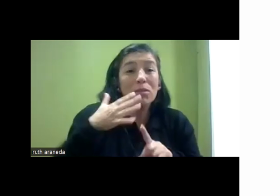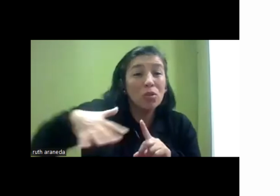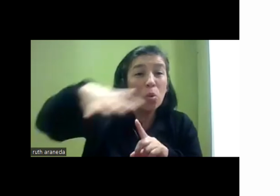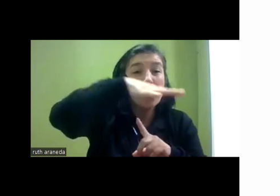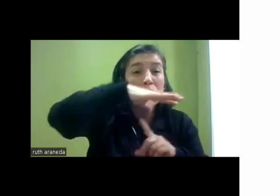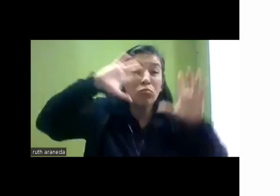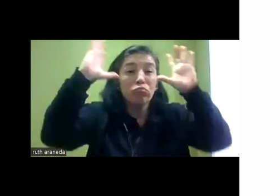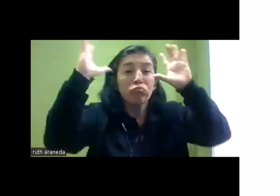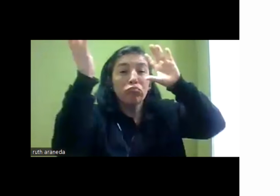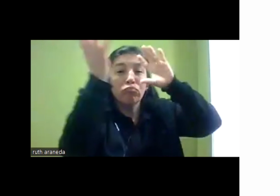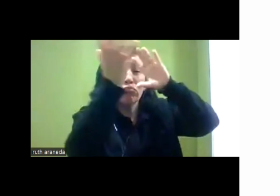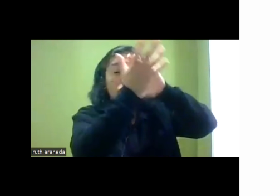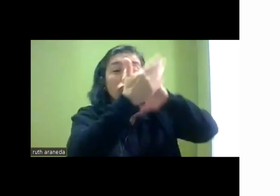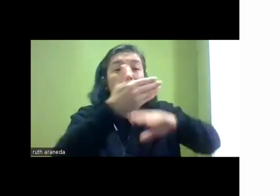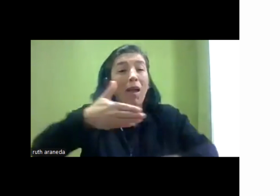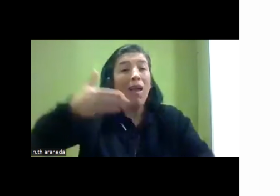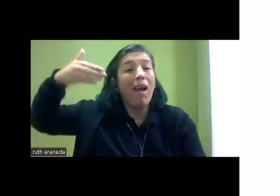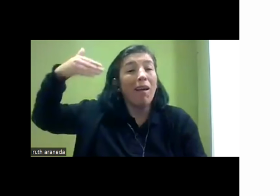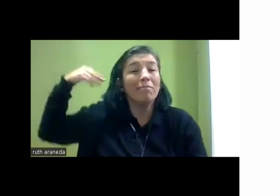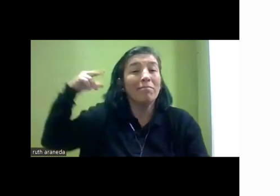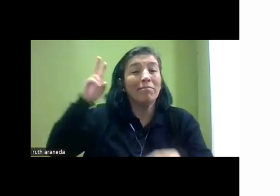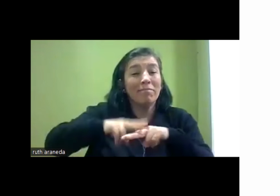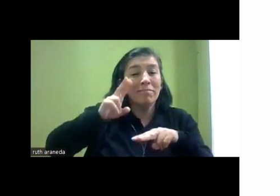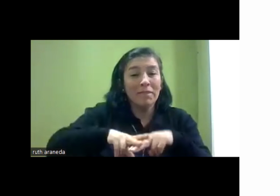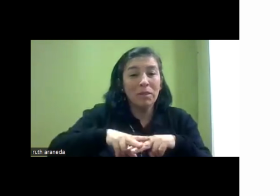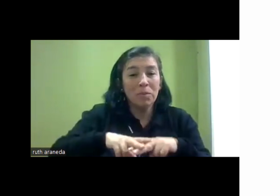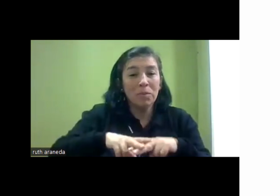y climáticas que primaban en este espacio.